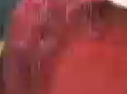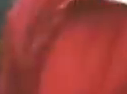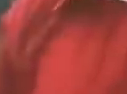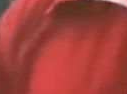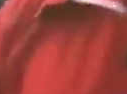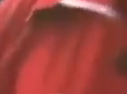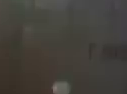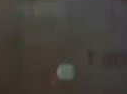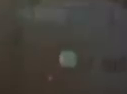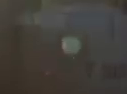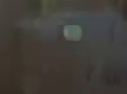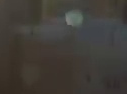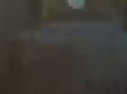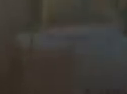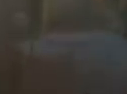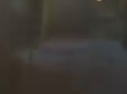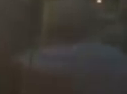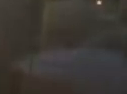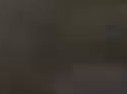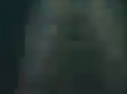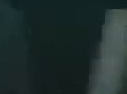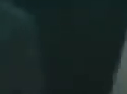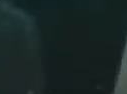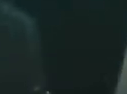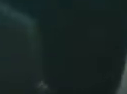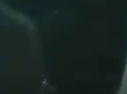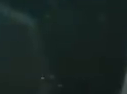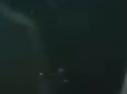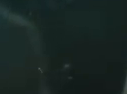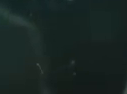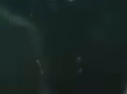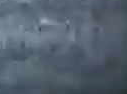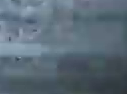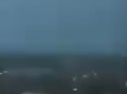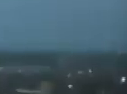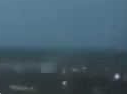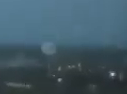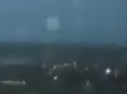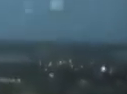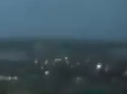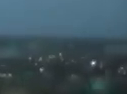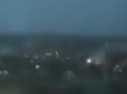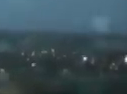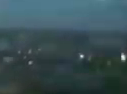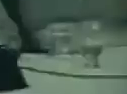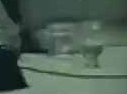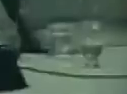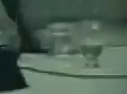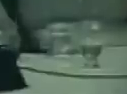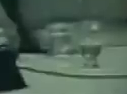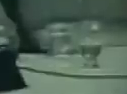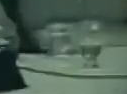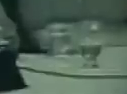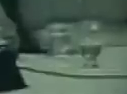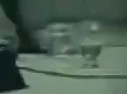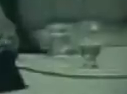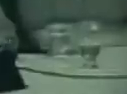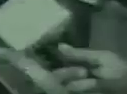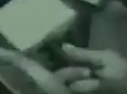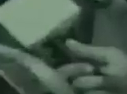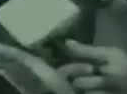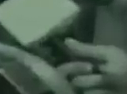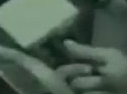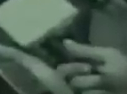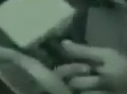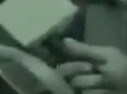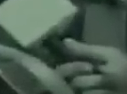con nuestro amor. Hemos salvado a la patria. El imperialismo pretendía parar todo en Venezuela. La guerra económica empezó